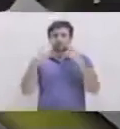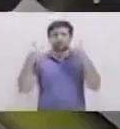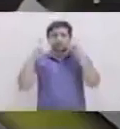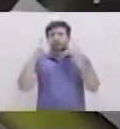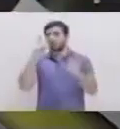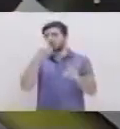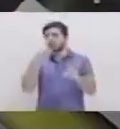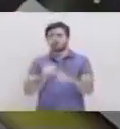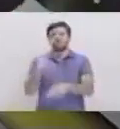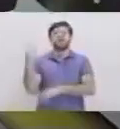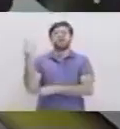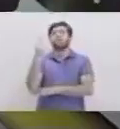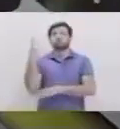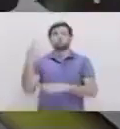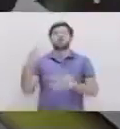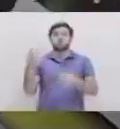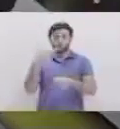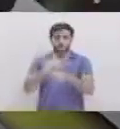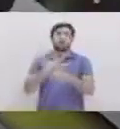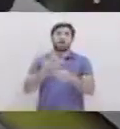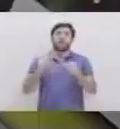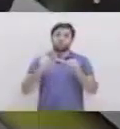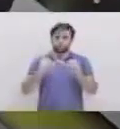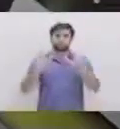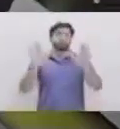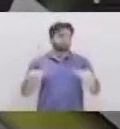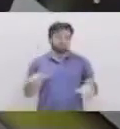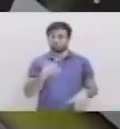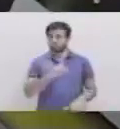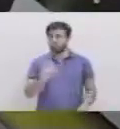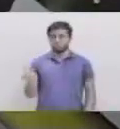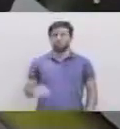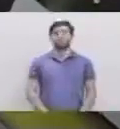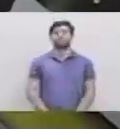mascarilla. Pero lo más importante, que Guatemala no se detiene.